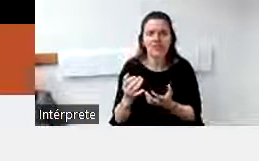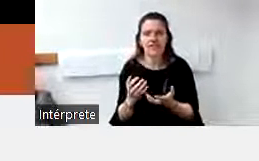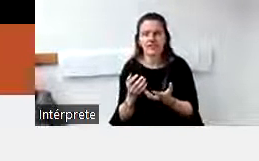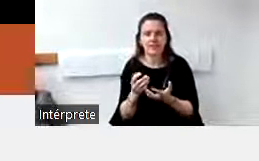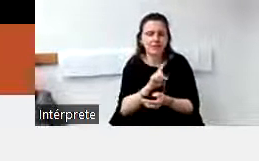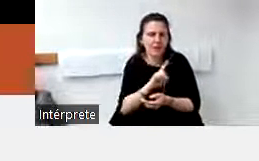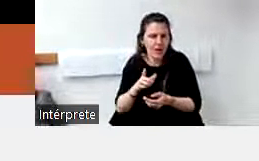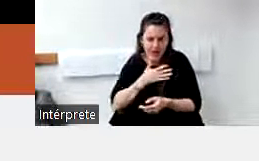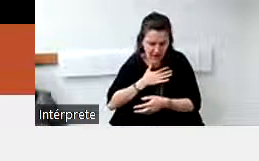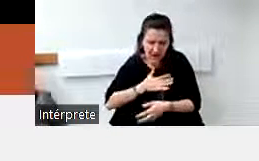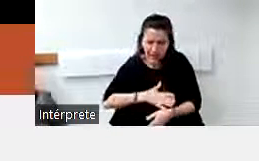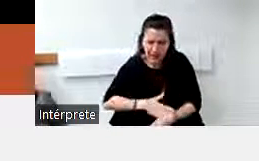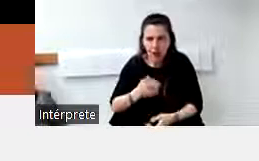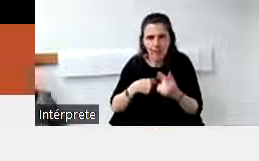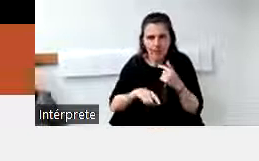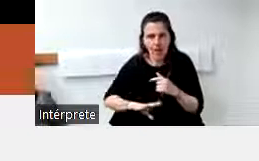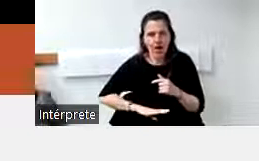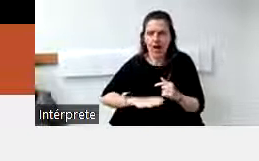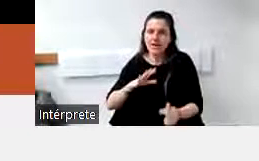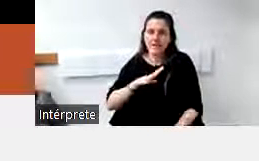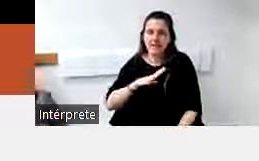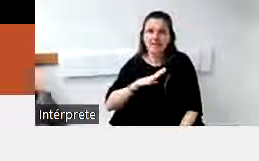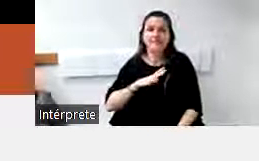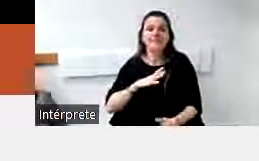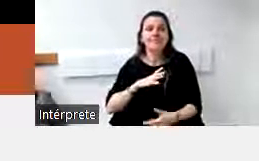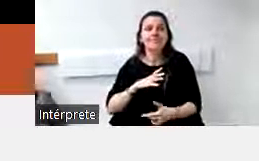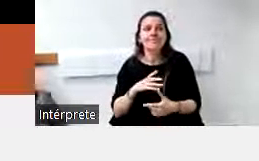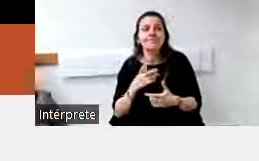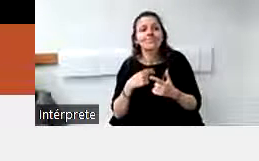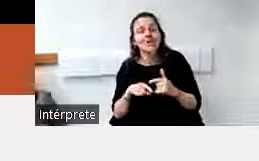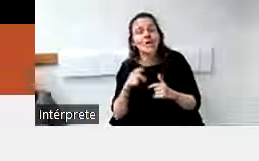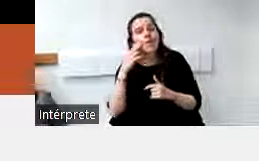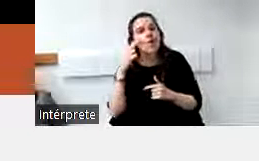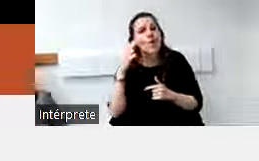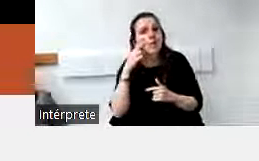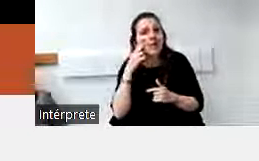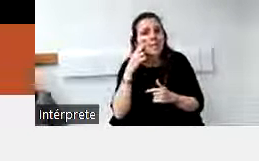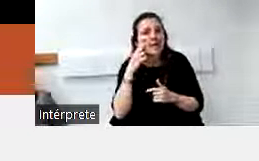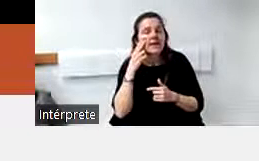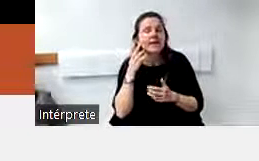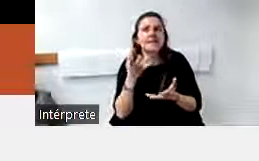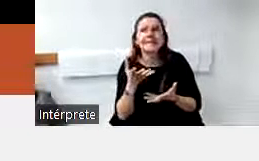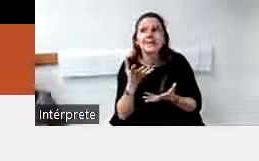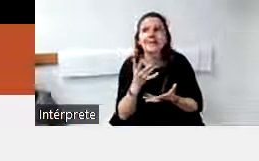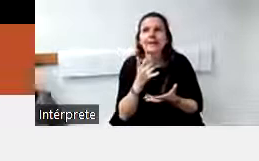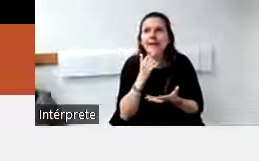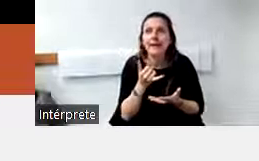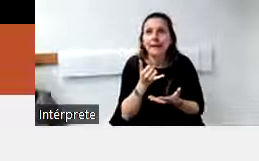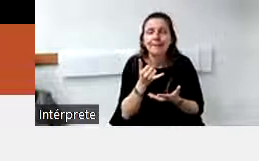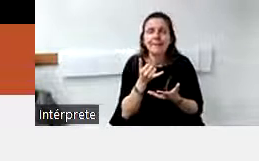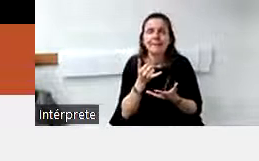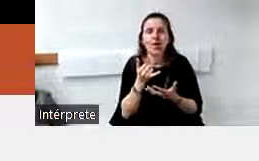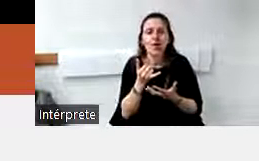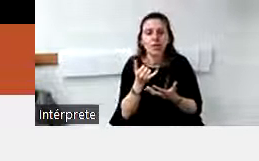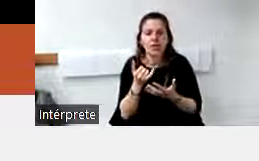la posibilidad de que les hablen y que les digan que no hay que tocarse los genitales en público. Que